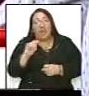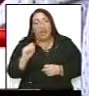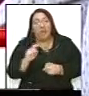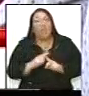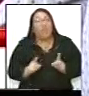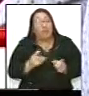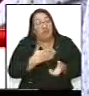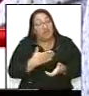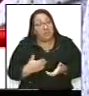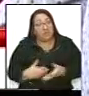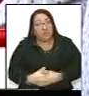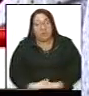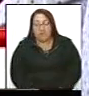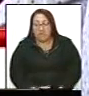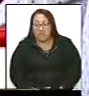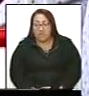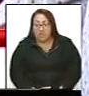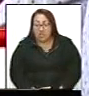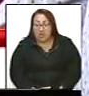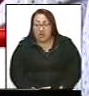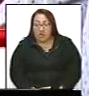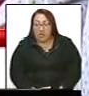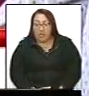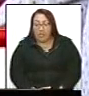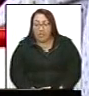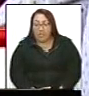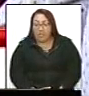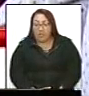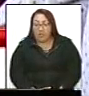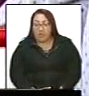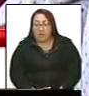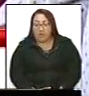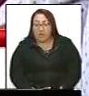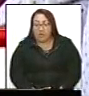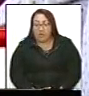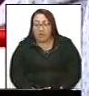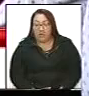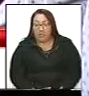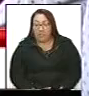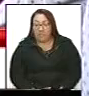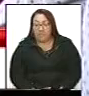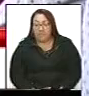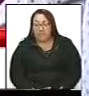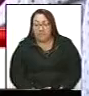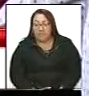Presidenta, entiendo de que también es